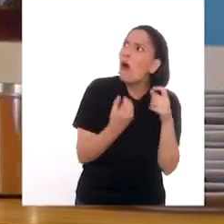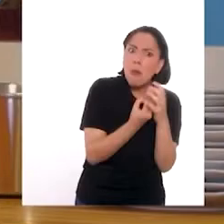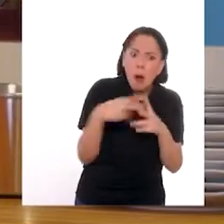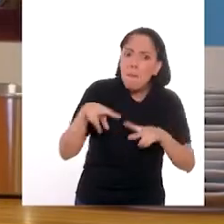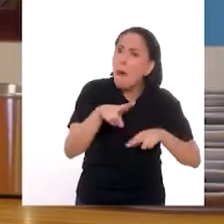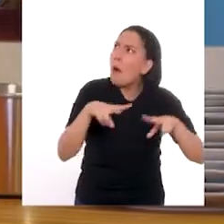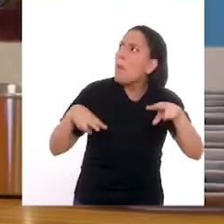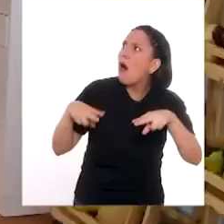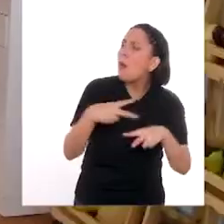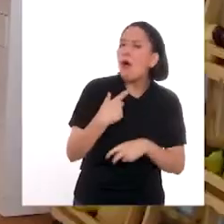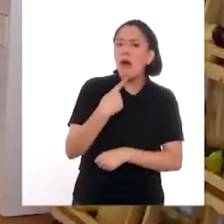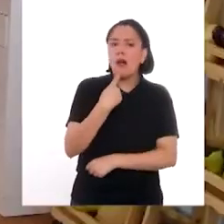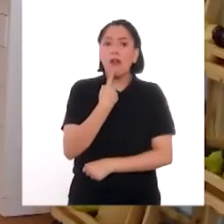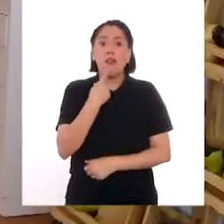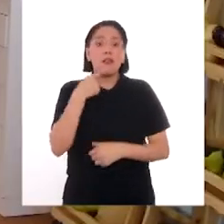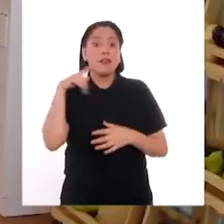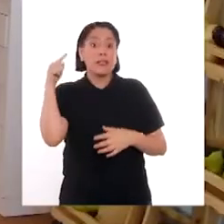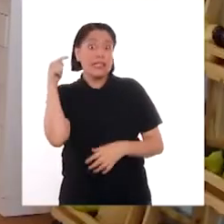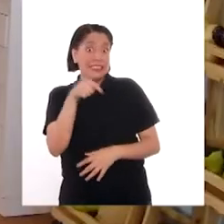cuidará?